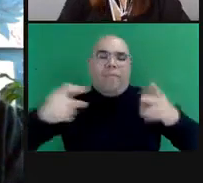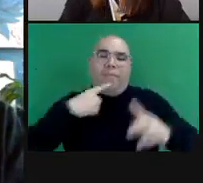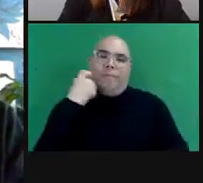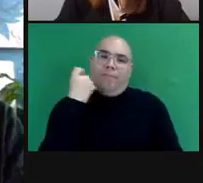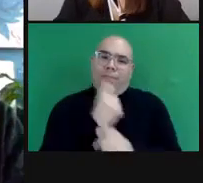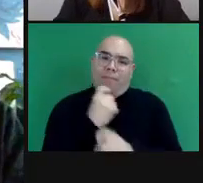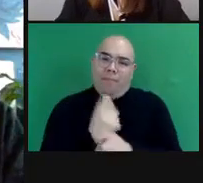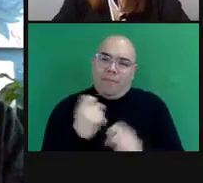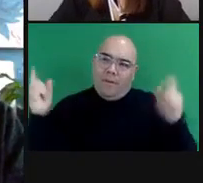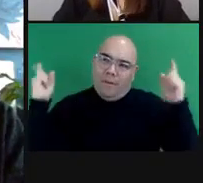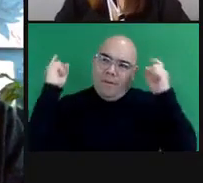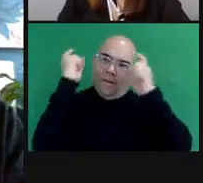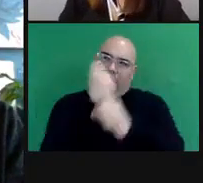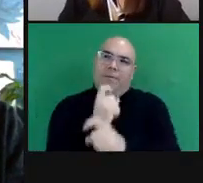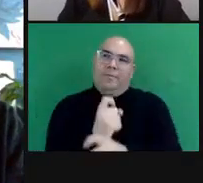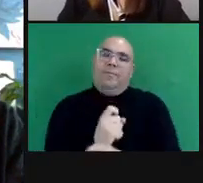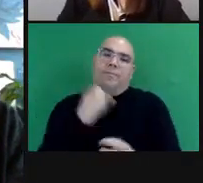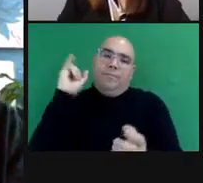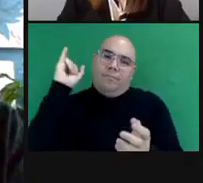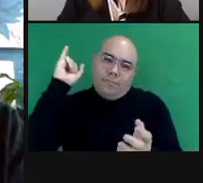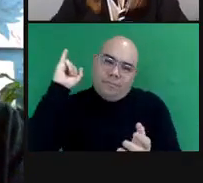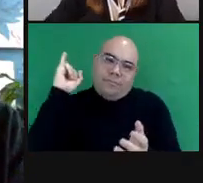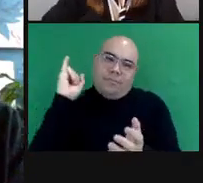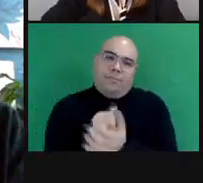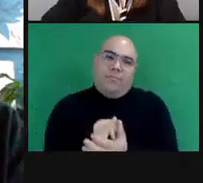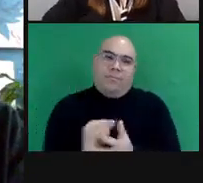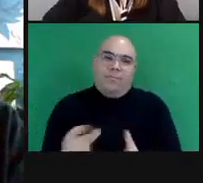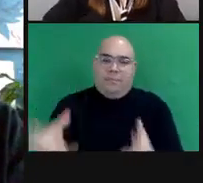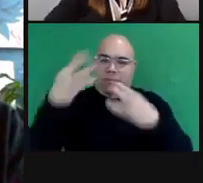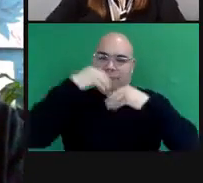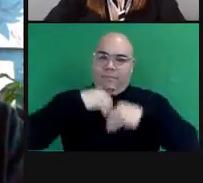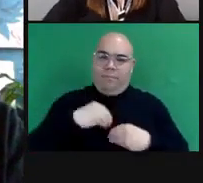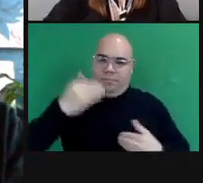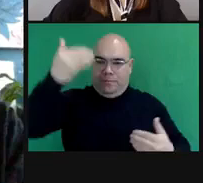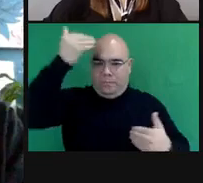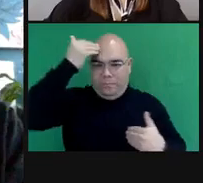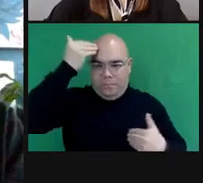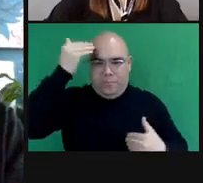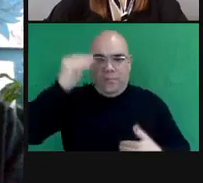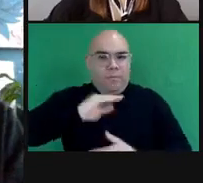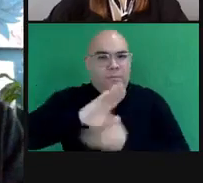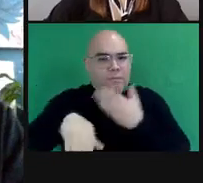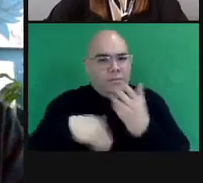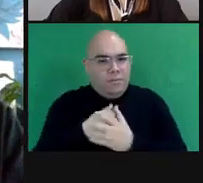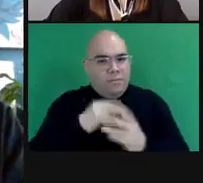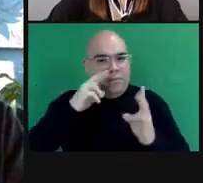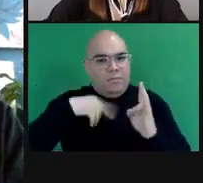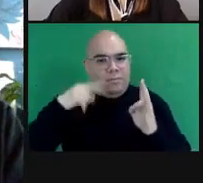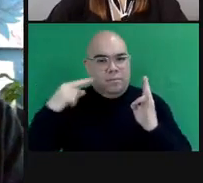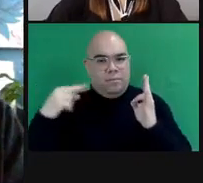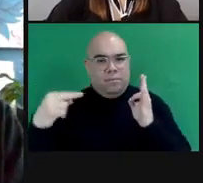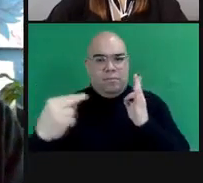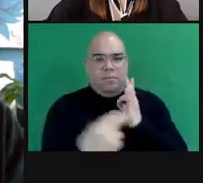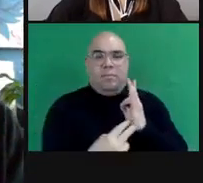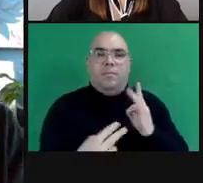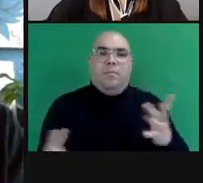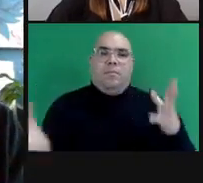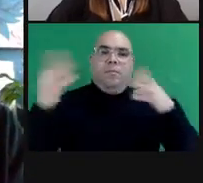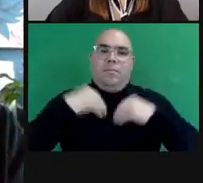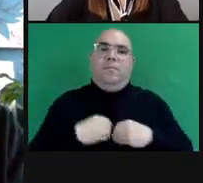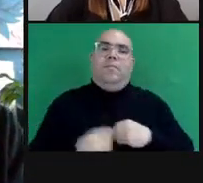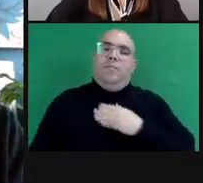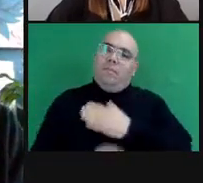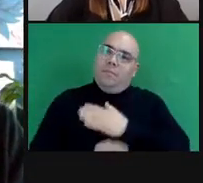Entonces, precisamente creo que eso es lo que tiene que entrar en juego, ¿no? Todas las perspectivas y todas las posibilidades, pues, para que nos sigamos preguntando